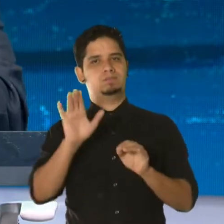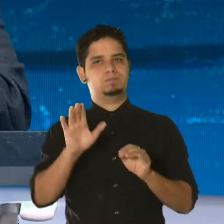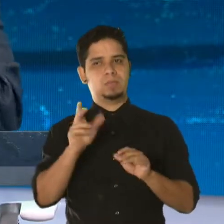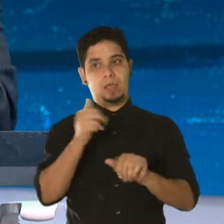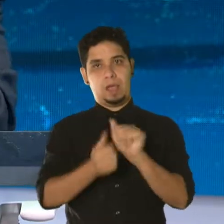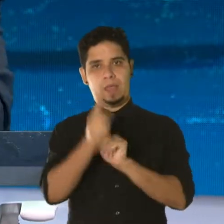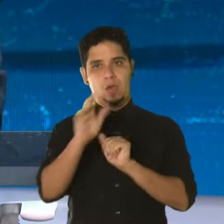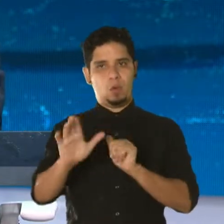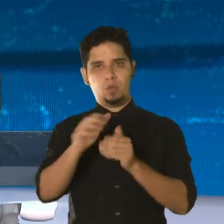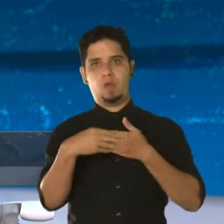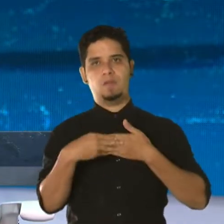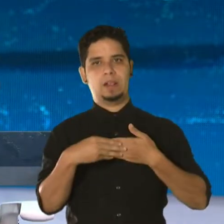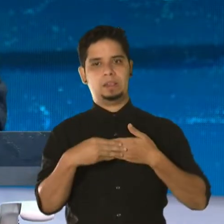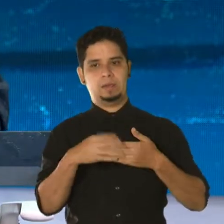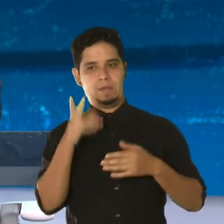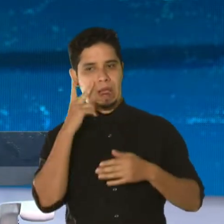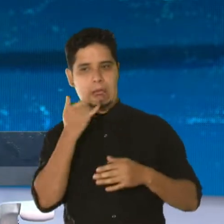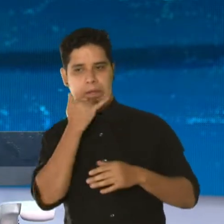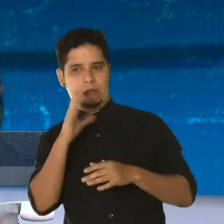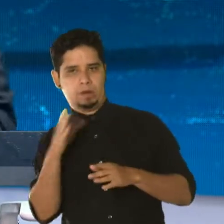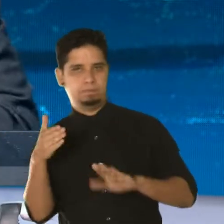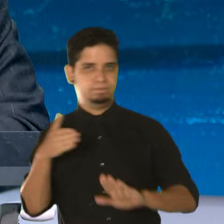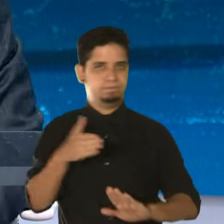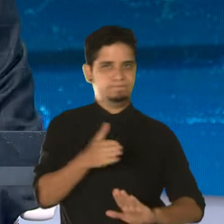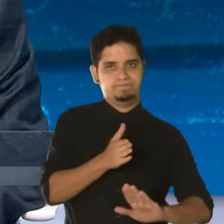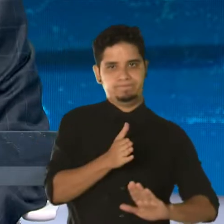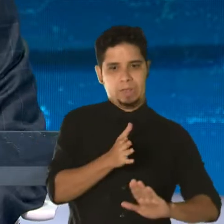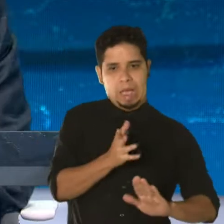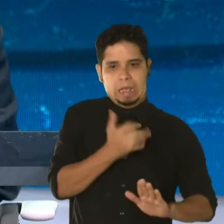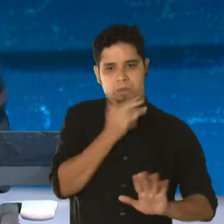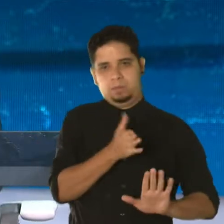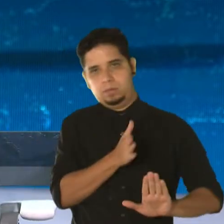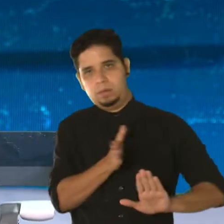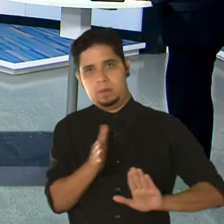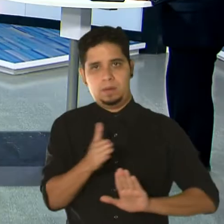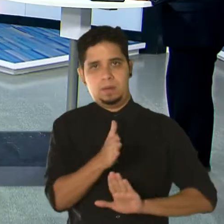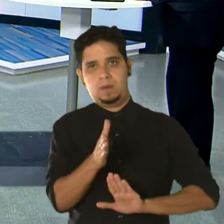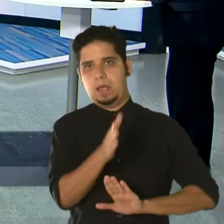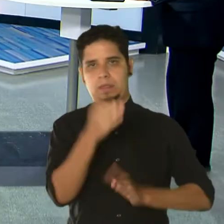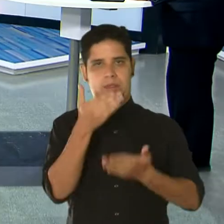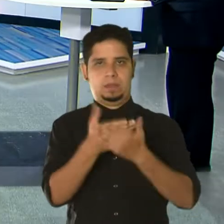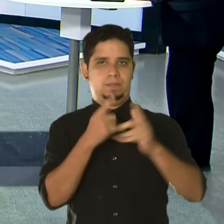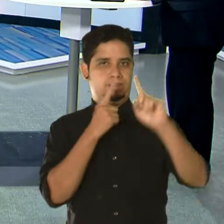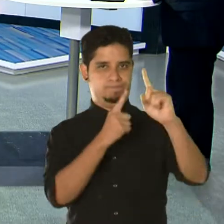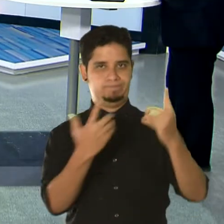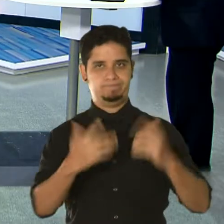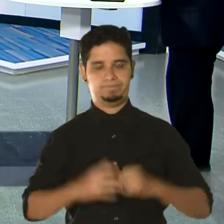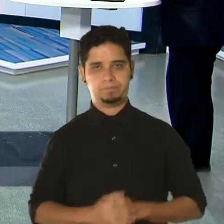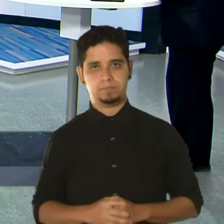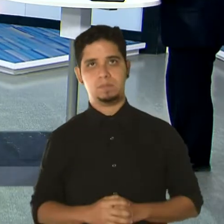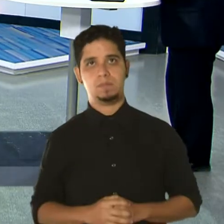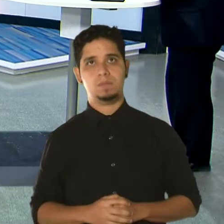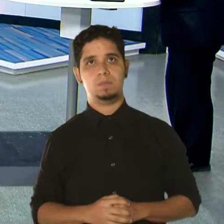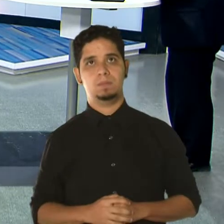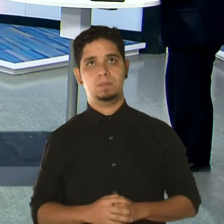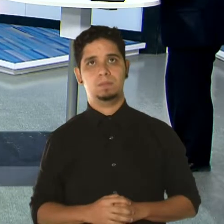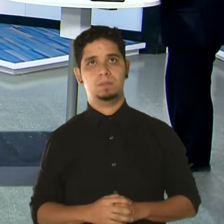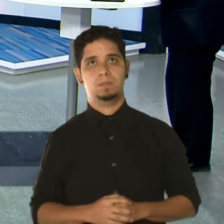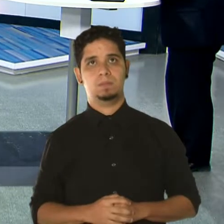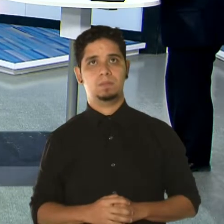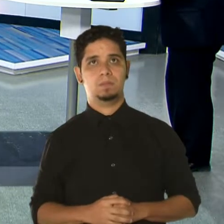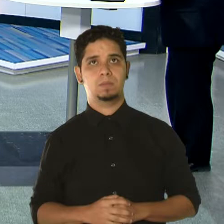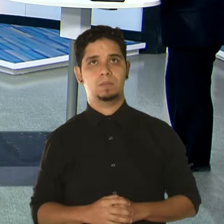y tener elementos en el camino para ajustarlo. Y esto obviamente aplica a la parte económica, es reajuste y el